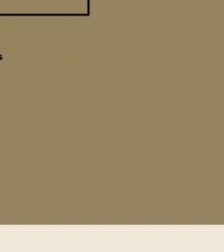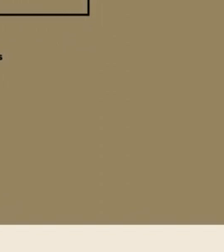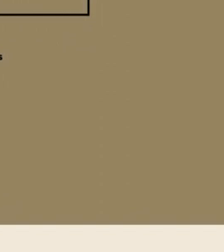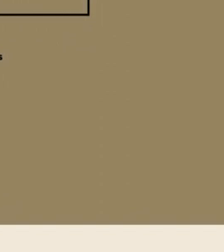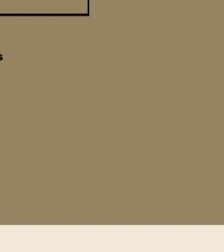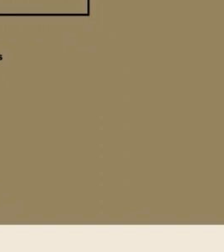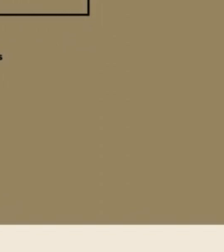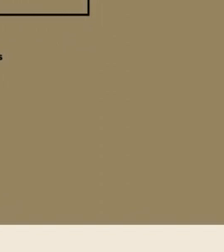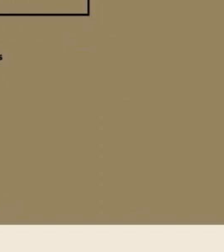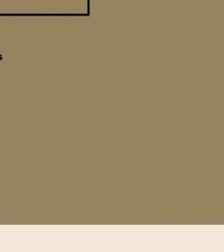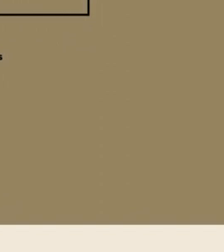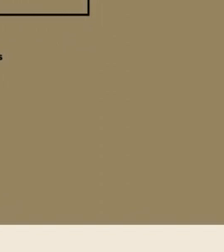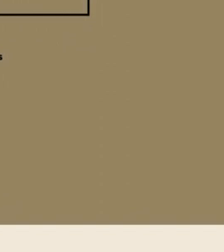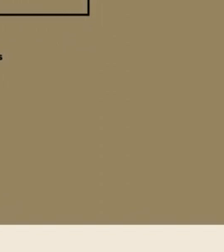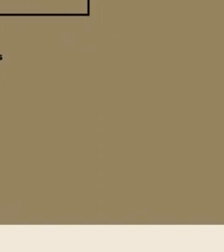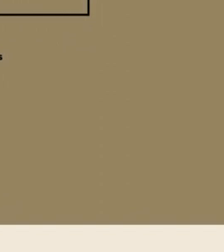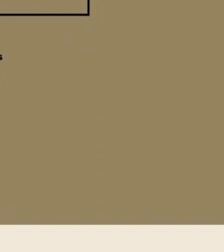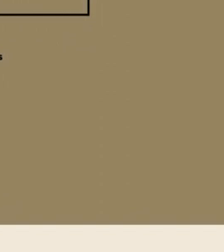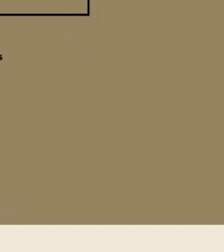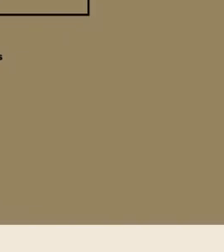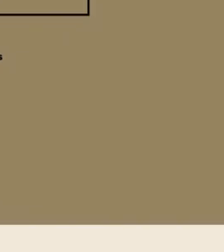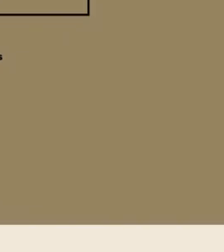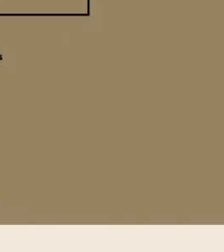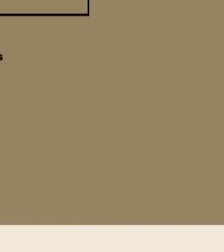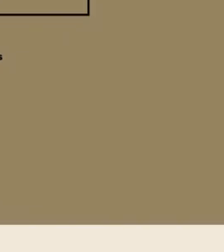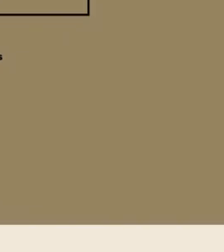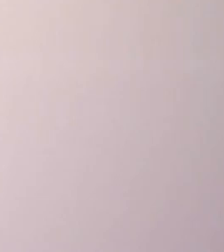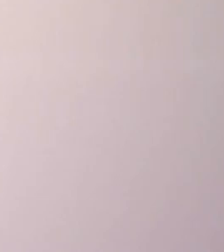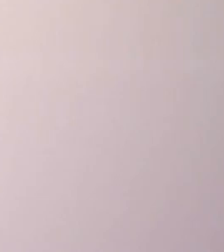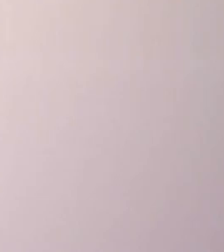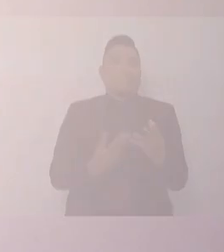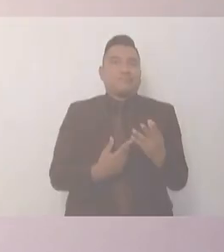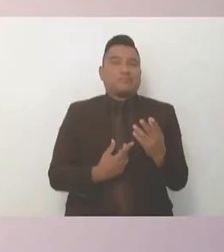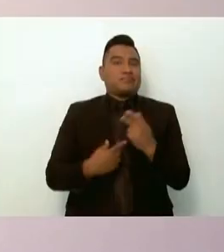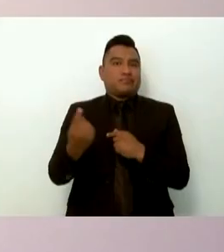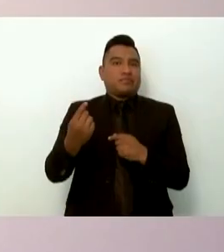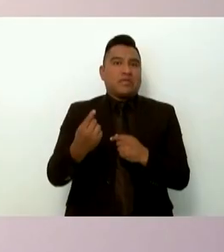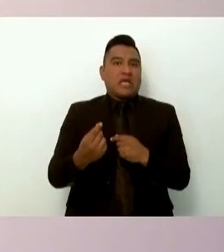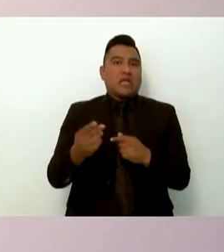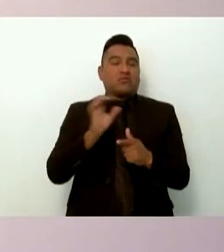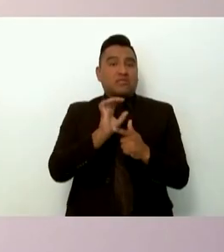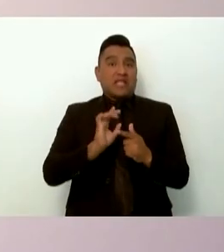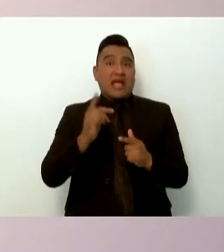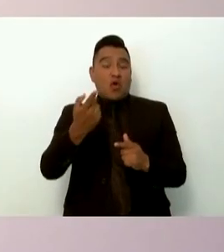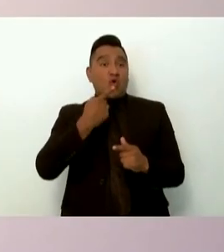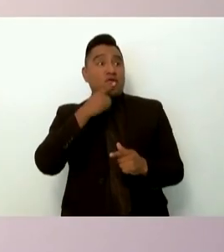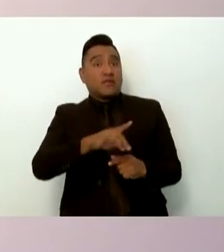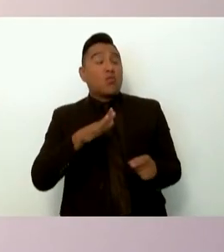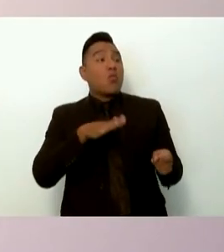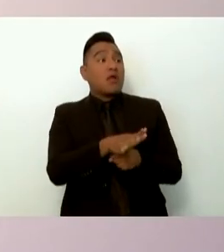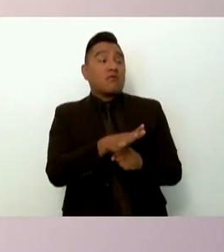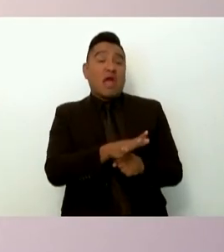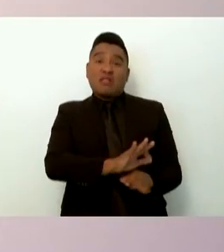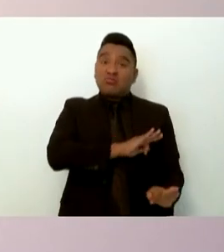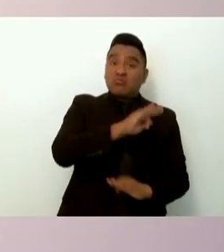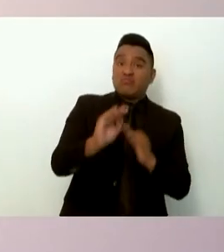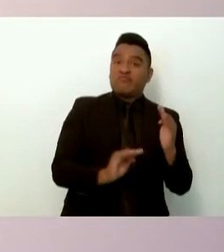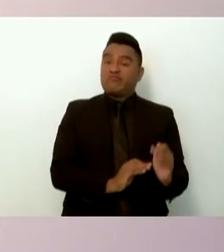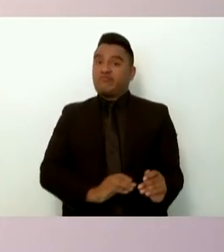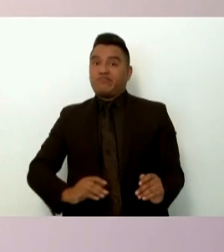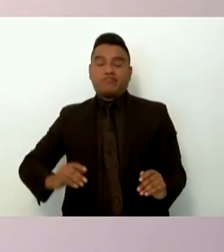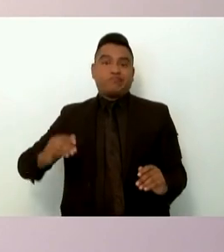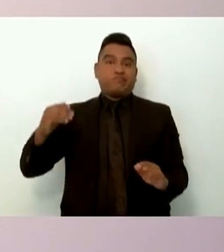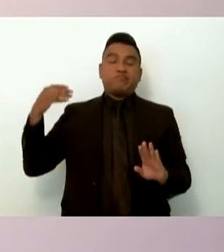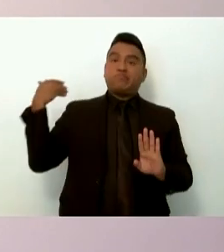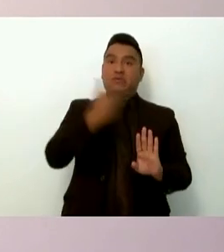también, ¿cómo dejarlos ir? La instrucción fue de chingarlos a todos, y eso fue lo que dijeron, pues